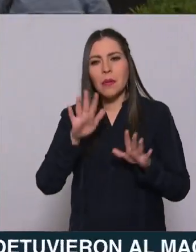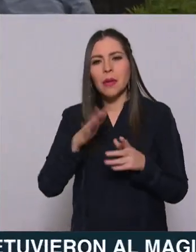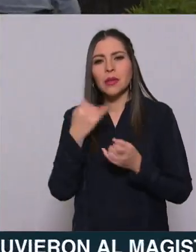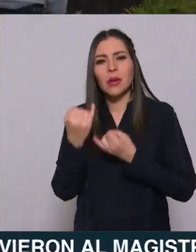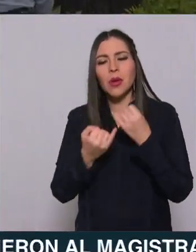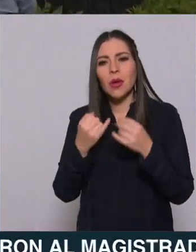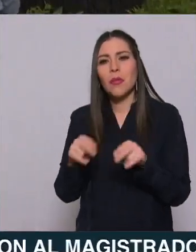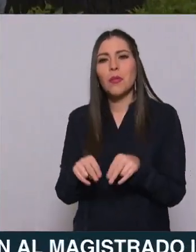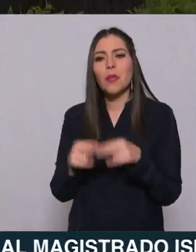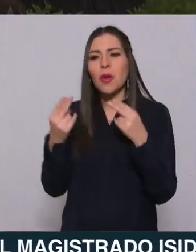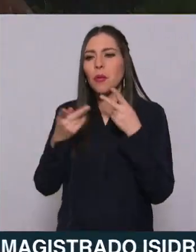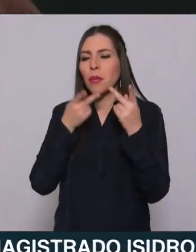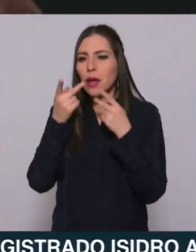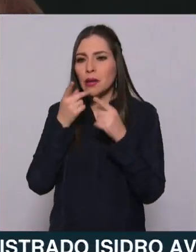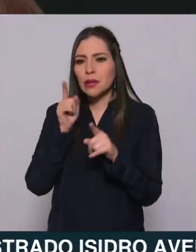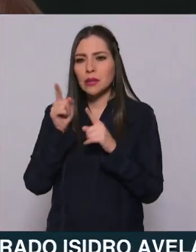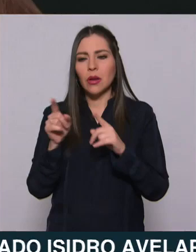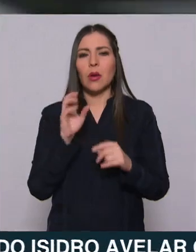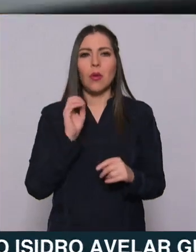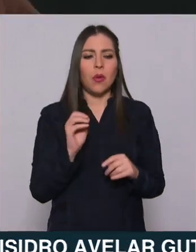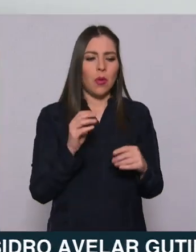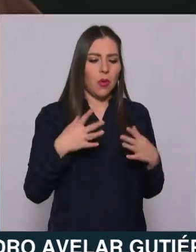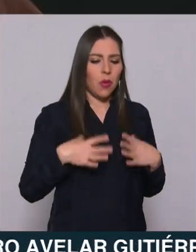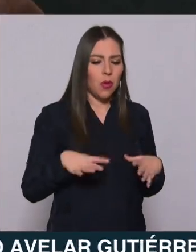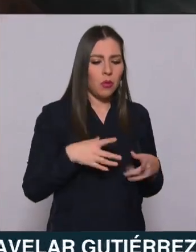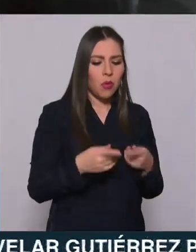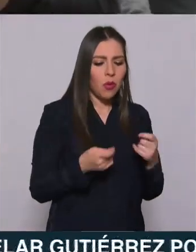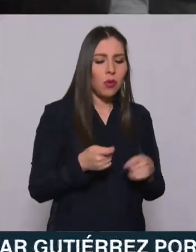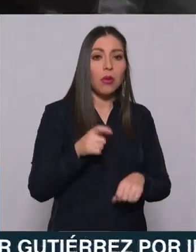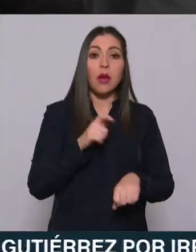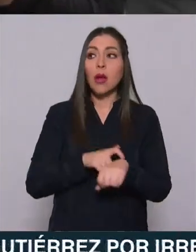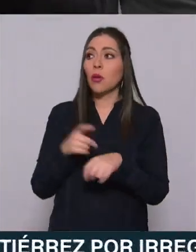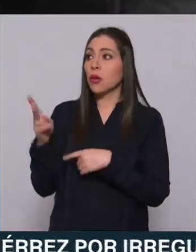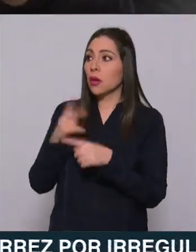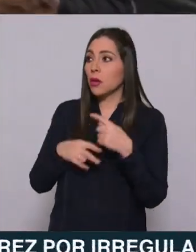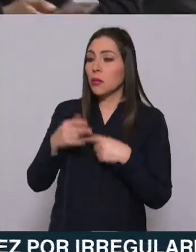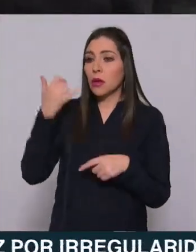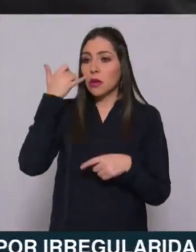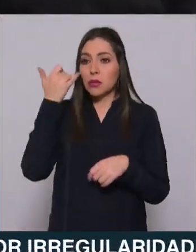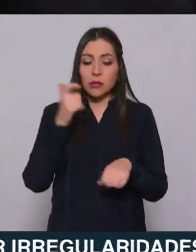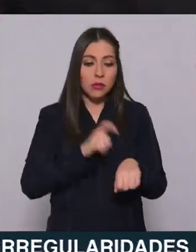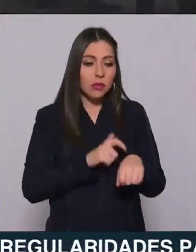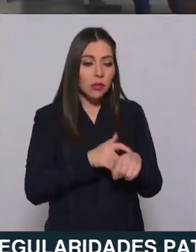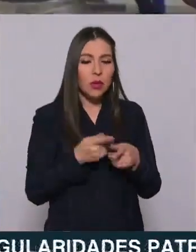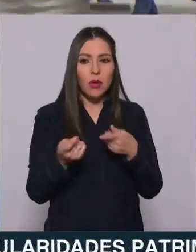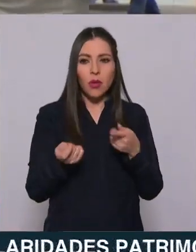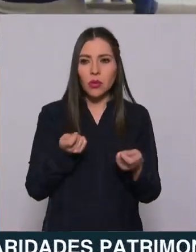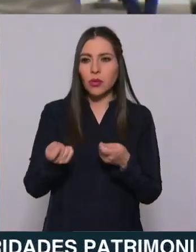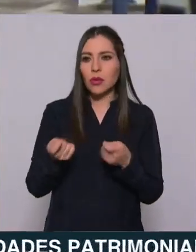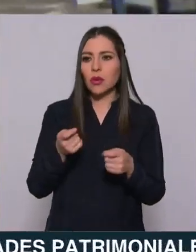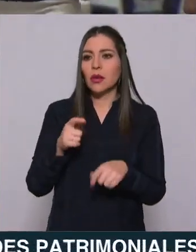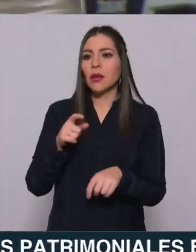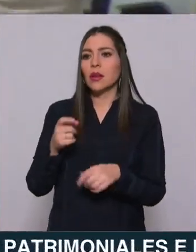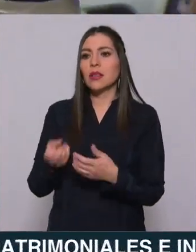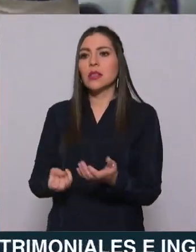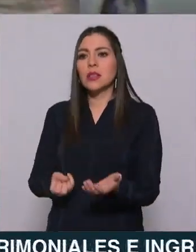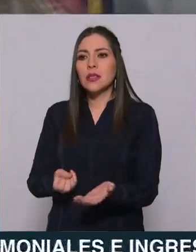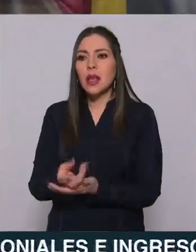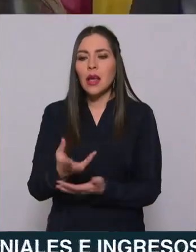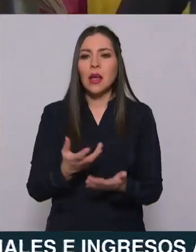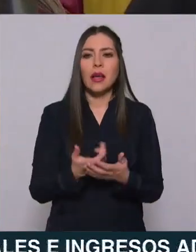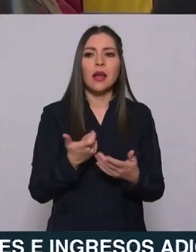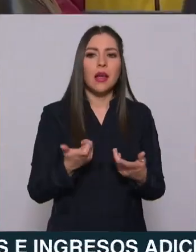que el control de la ropa, de los horarios, del teléfono celular, de las salidas, de